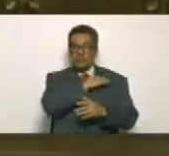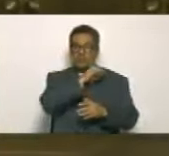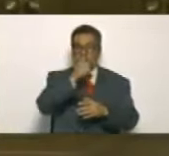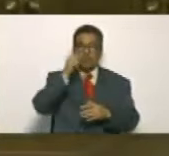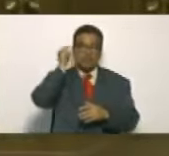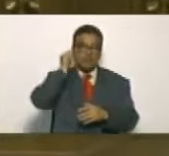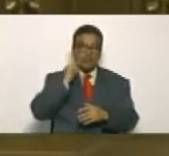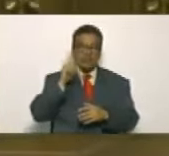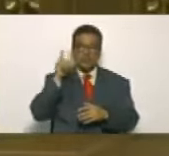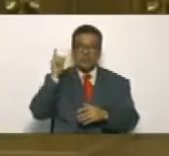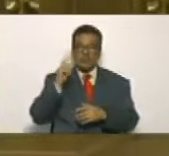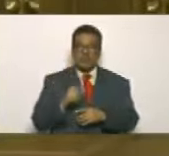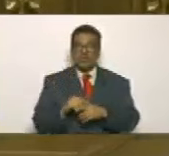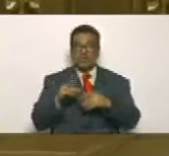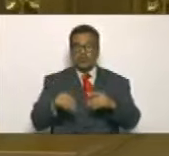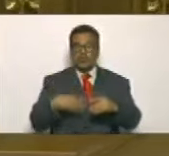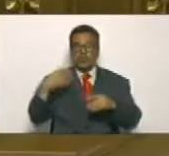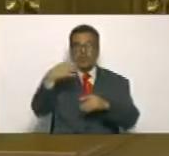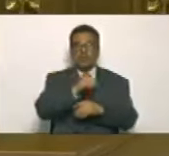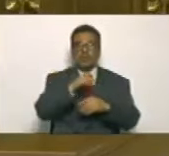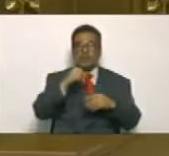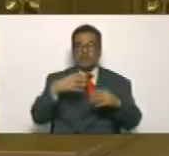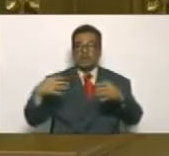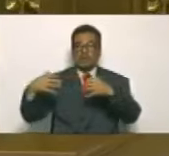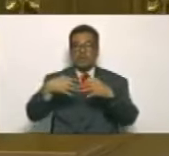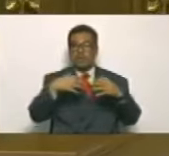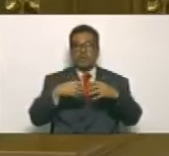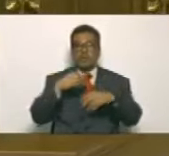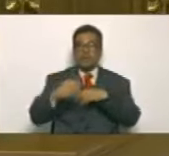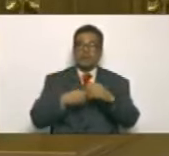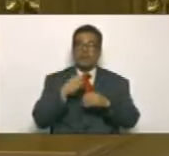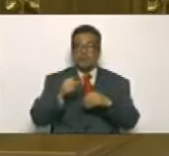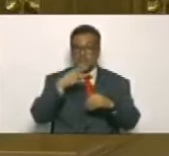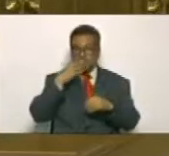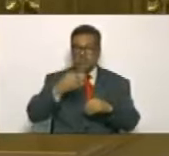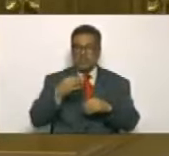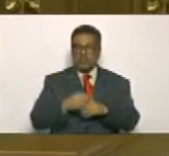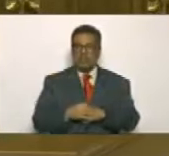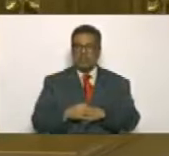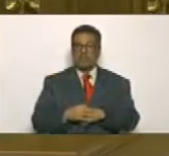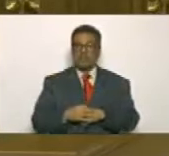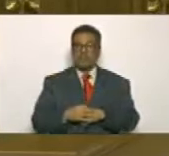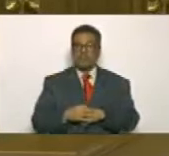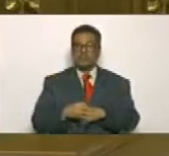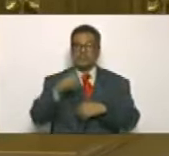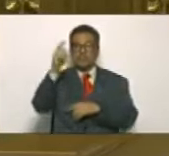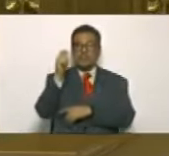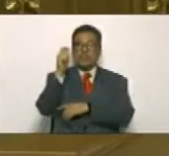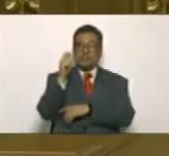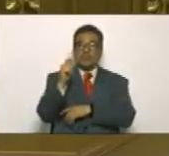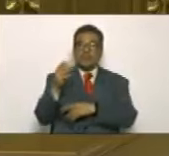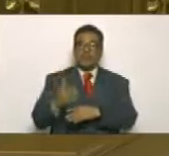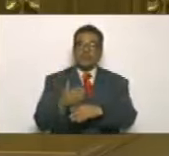de Sucre por sus logros en batalla han sido bien referenciados por la diputada